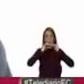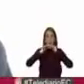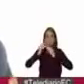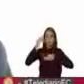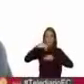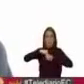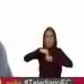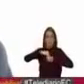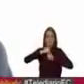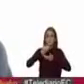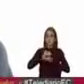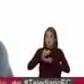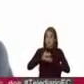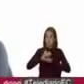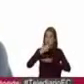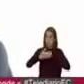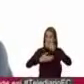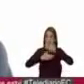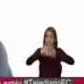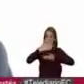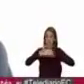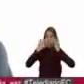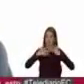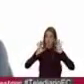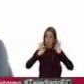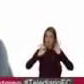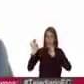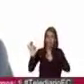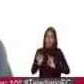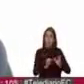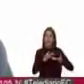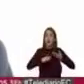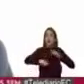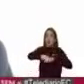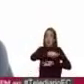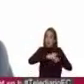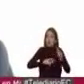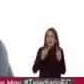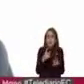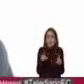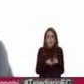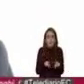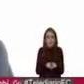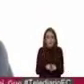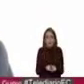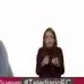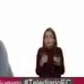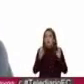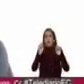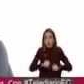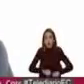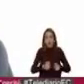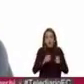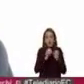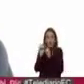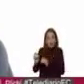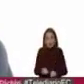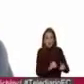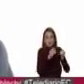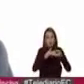esas transferencias también tienen que bajar, un menor gasto de inversión, y obviamente seguir optimizando el gasto público a fin